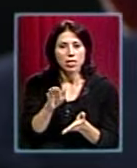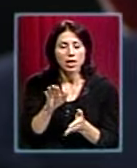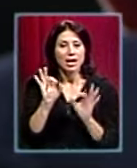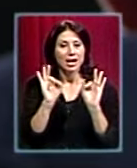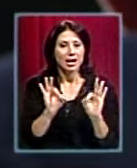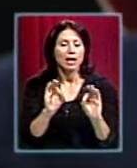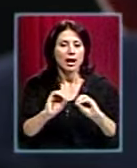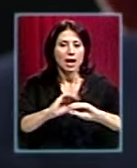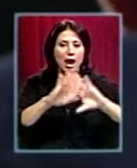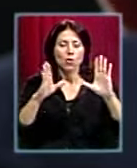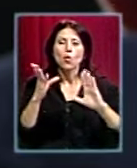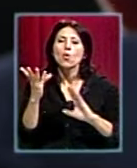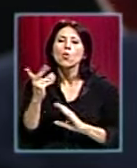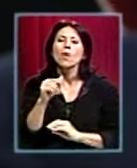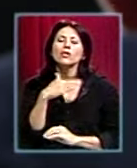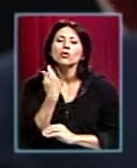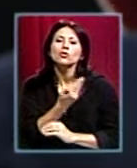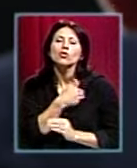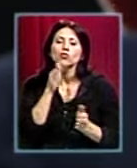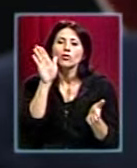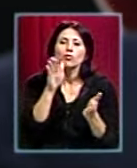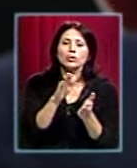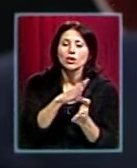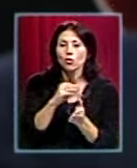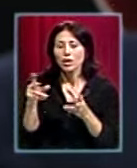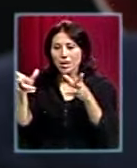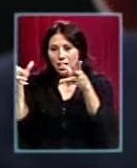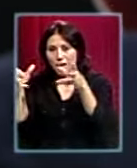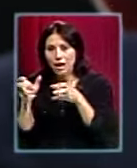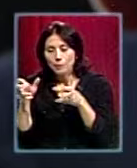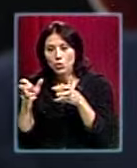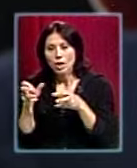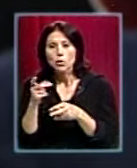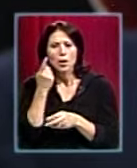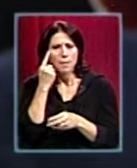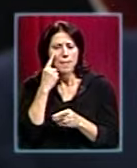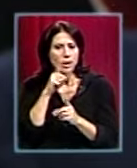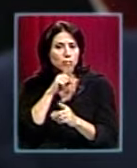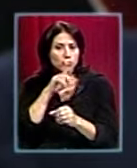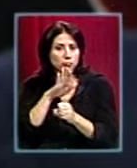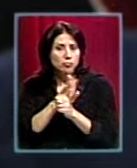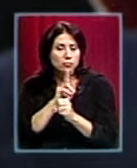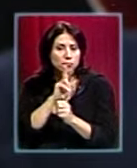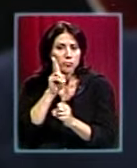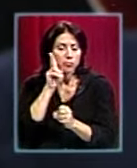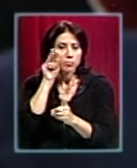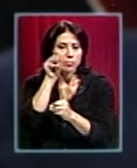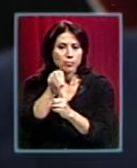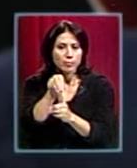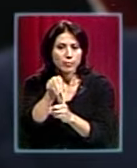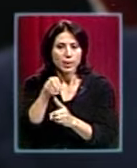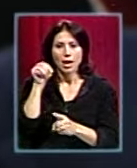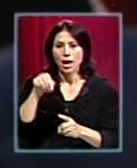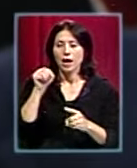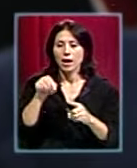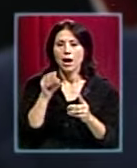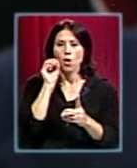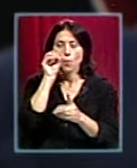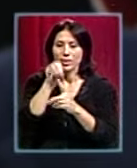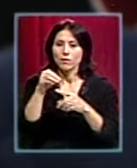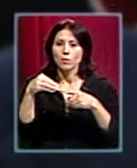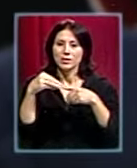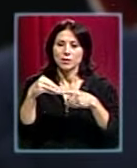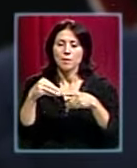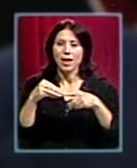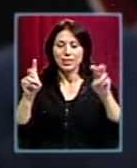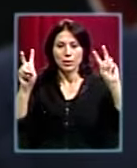cuánto estamos capturando. Y ver el cumplimiento de nuestras metas. Y acá el objetivo principal del eje